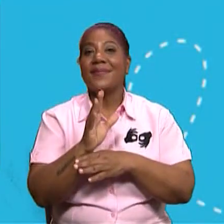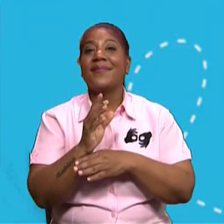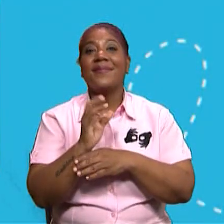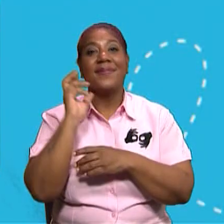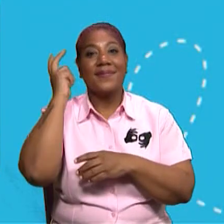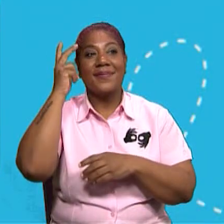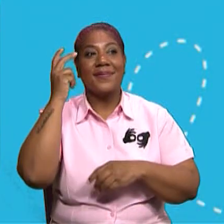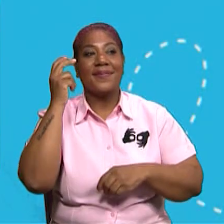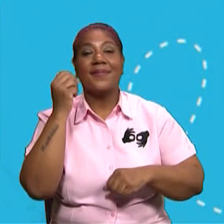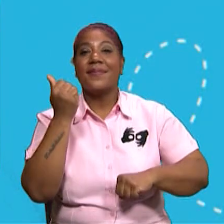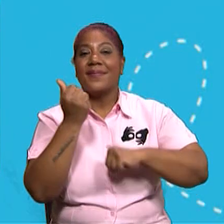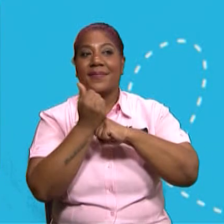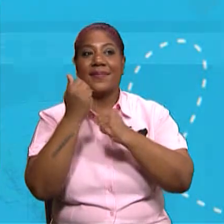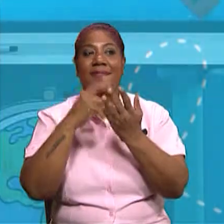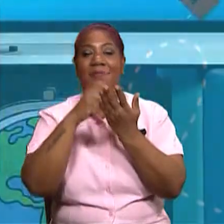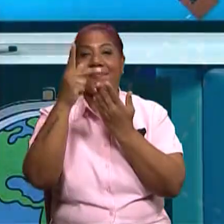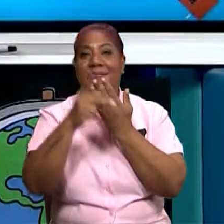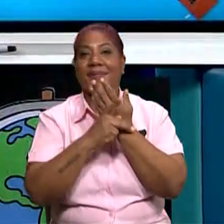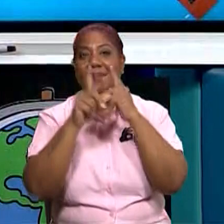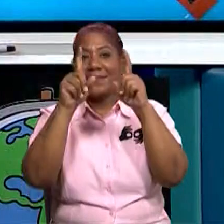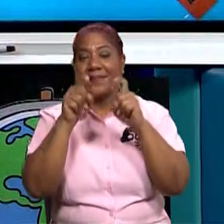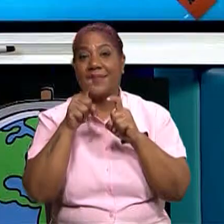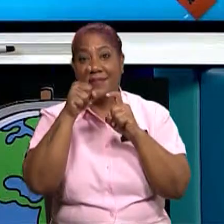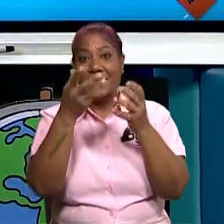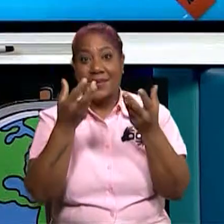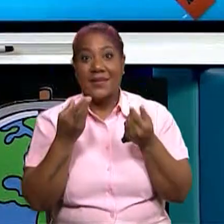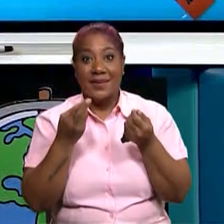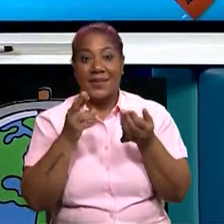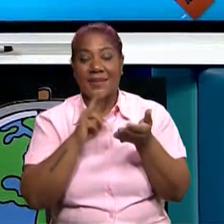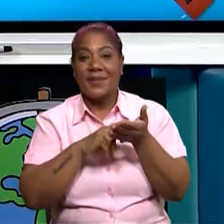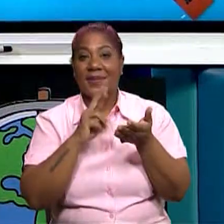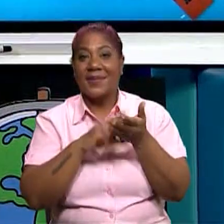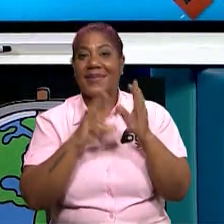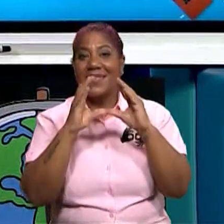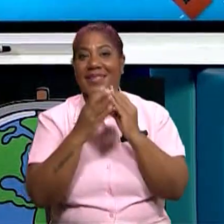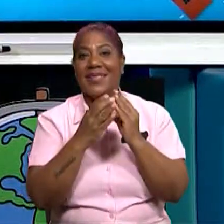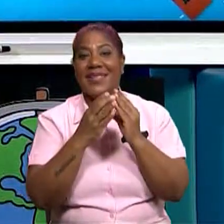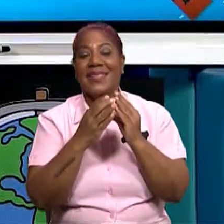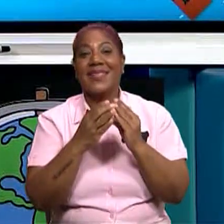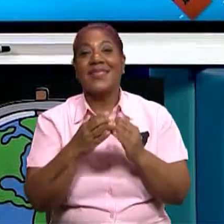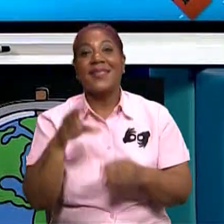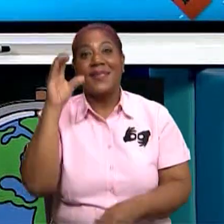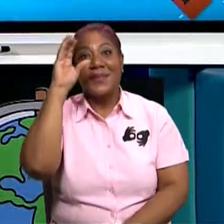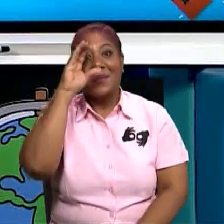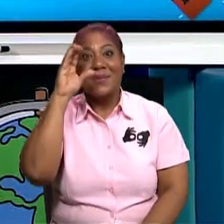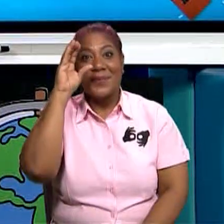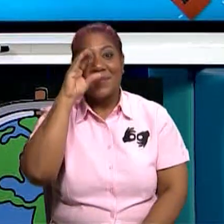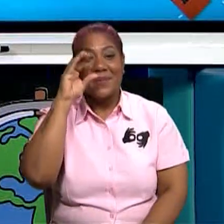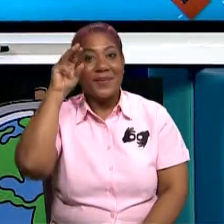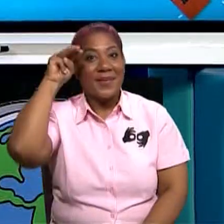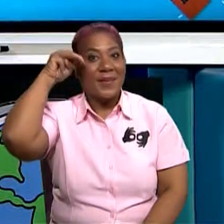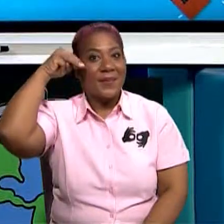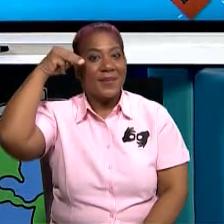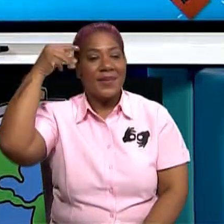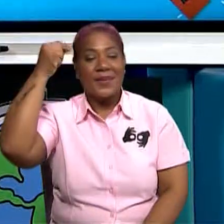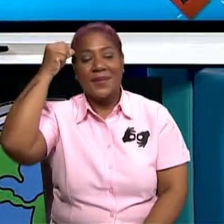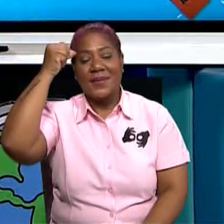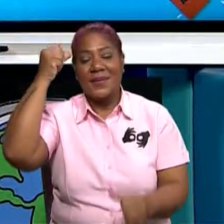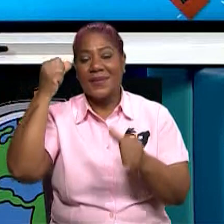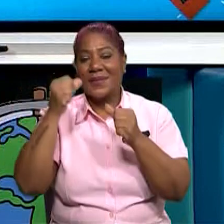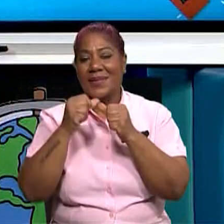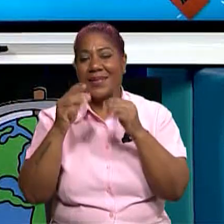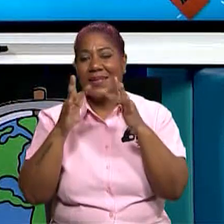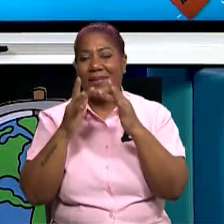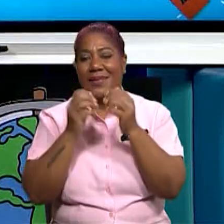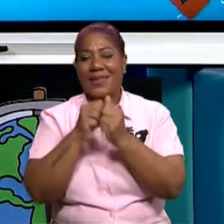por apoyar este proyecto educativo. Recuerden también que pueden revivir nuestras clases a través de la aplicación de MedCongo. Conéctate